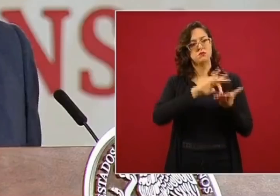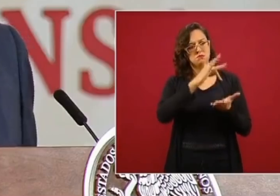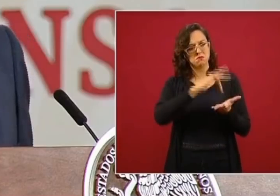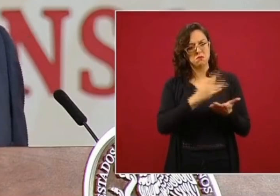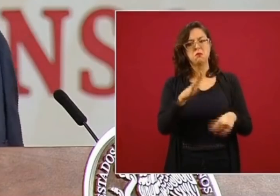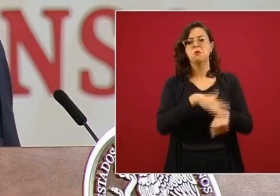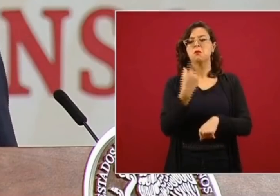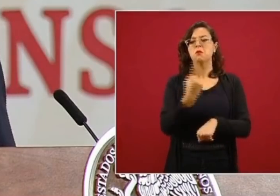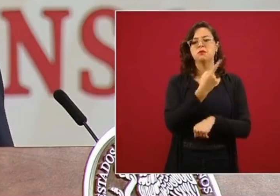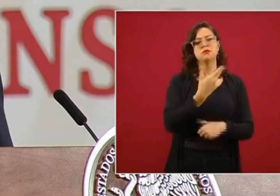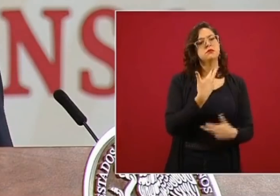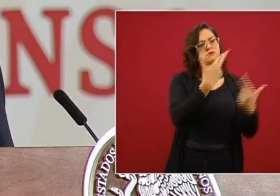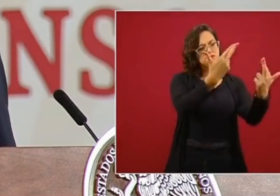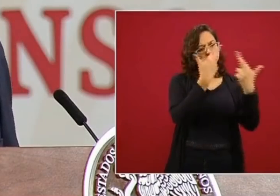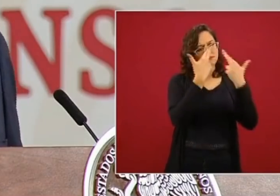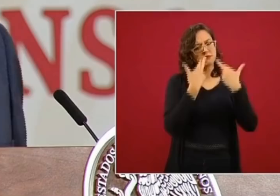respetuoso,